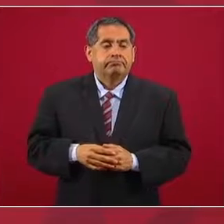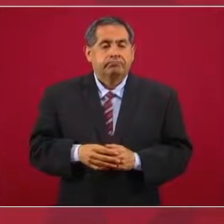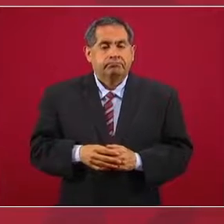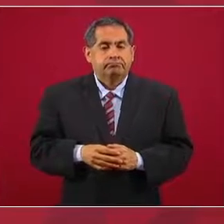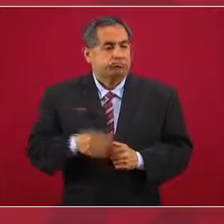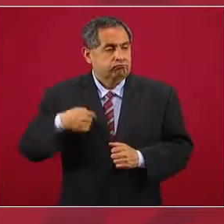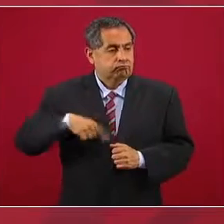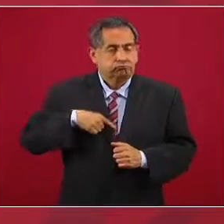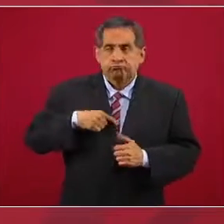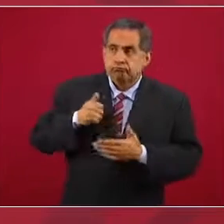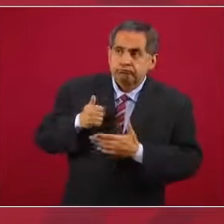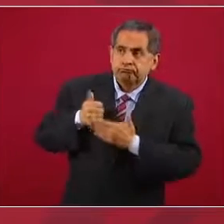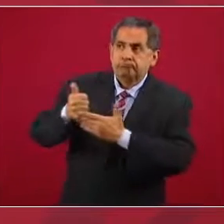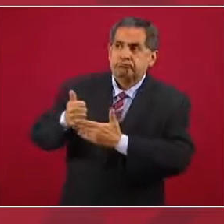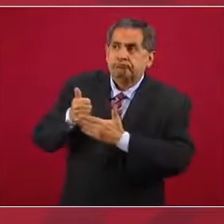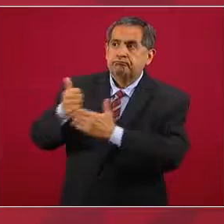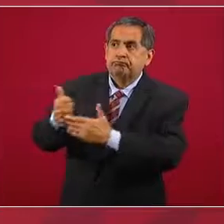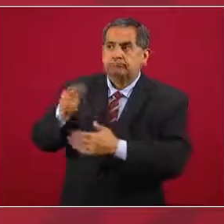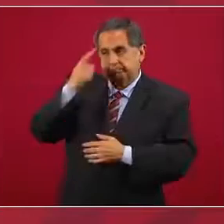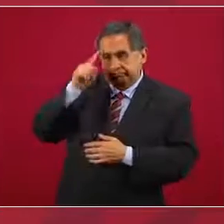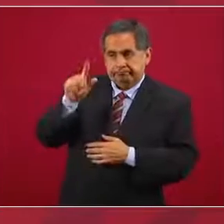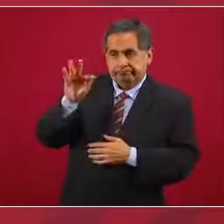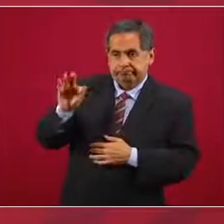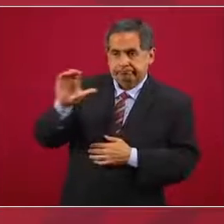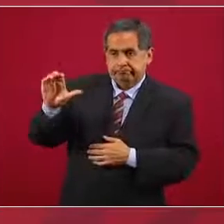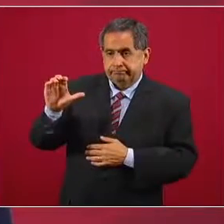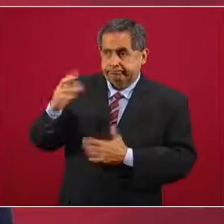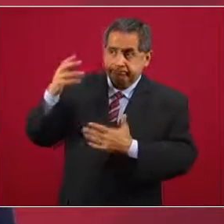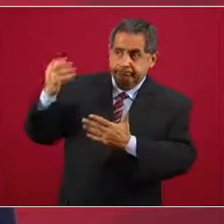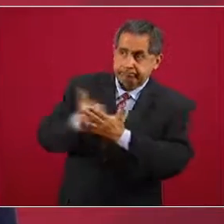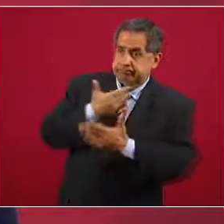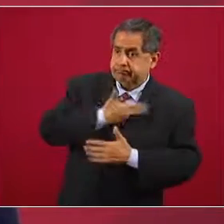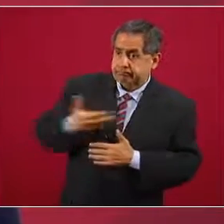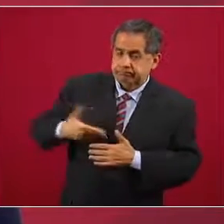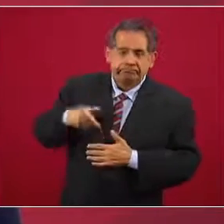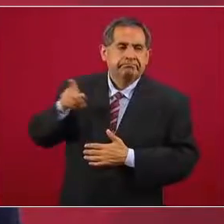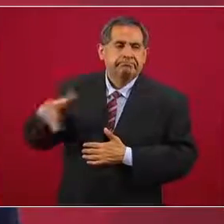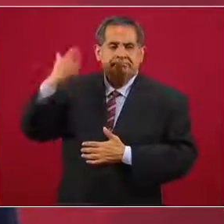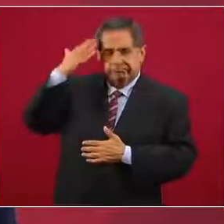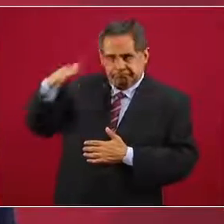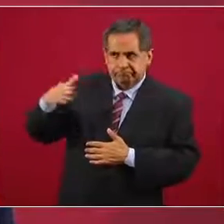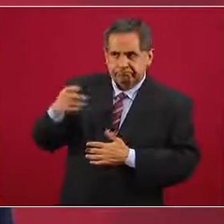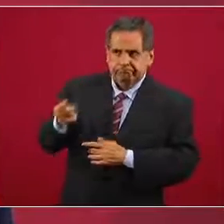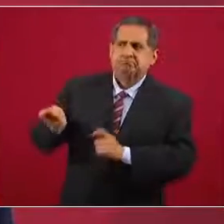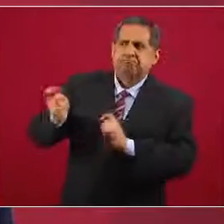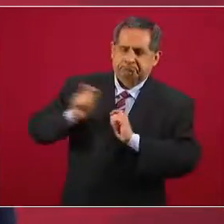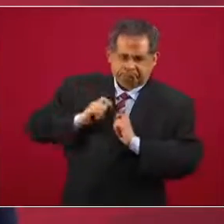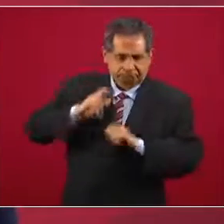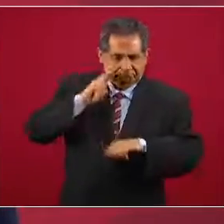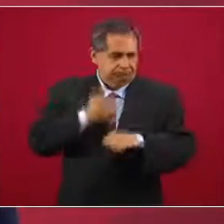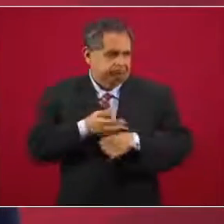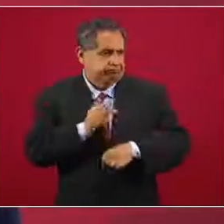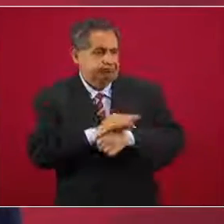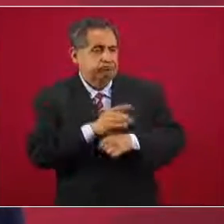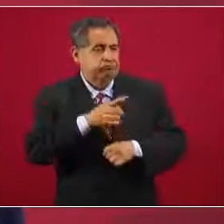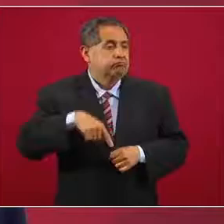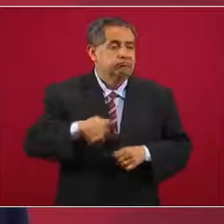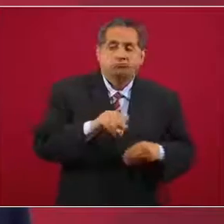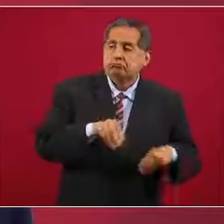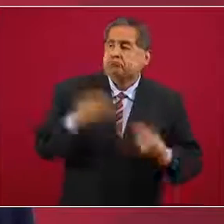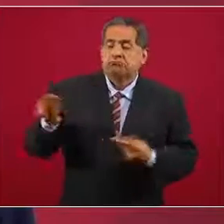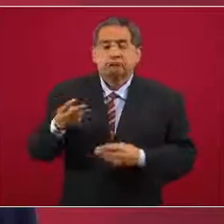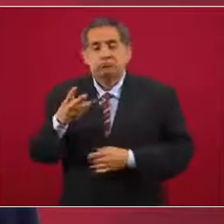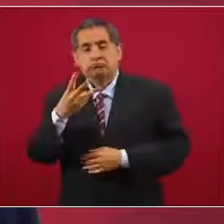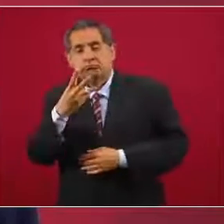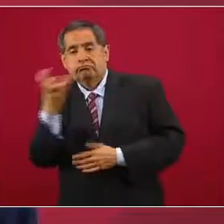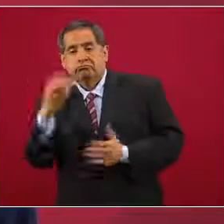le ayudamos a Felipe Calderón y él lo sabe. Le dimos 300,000 votos